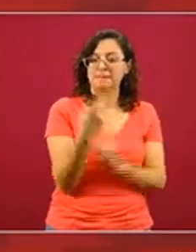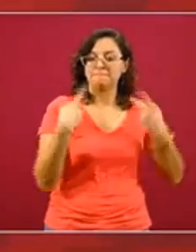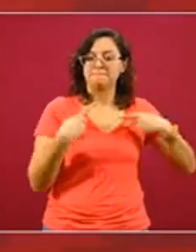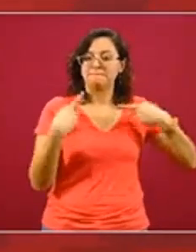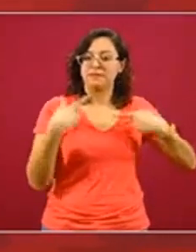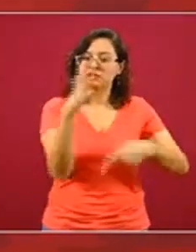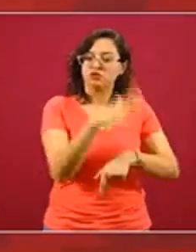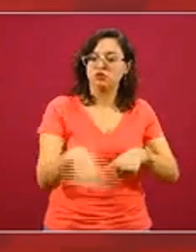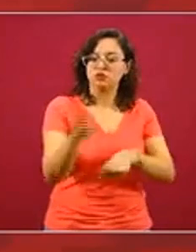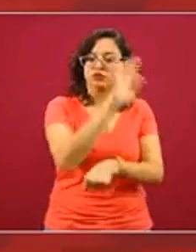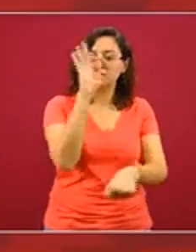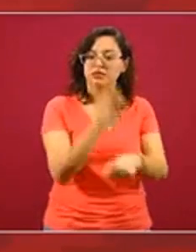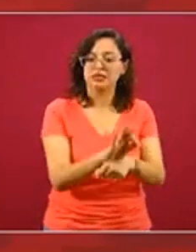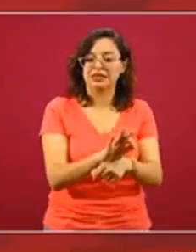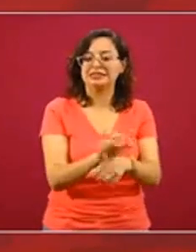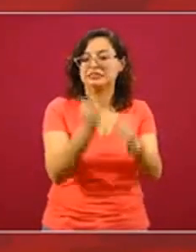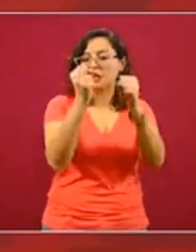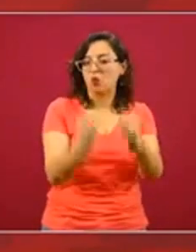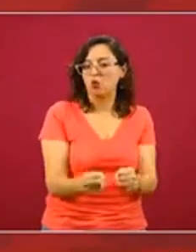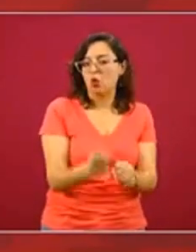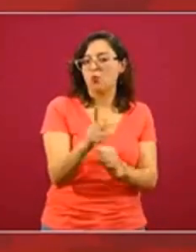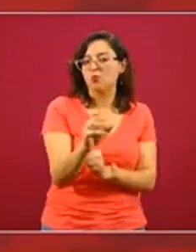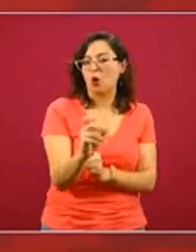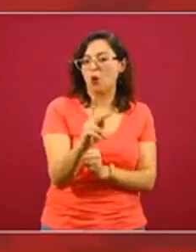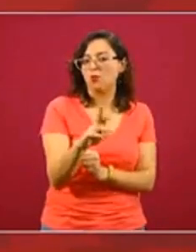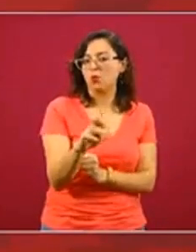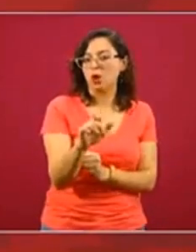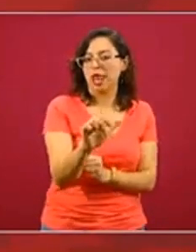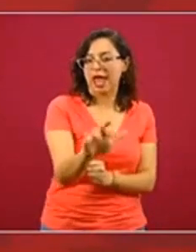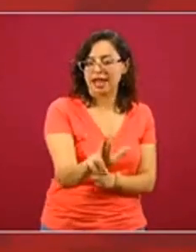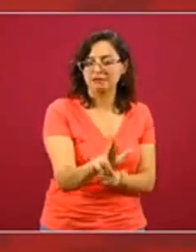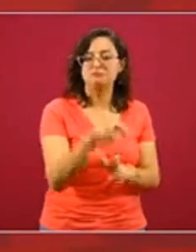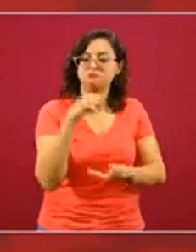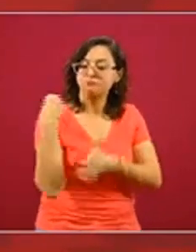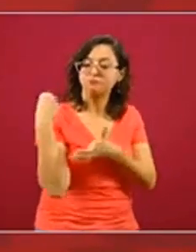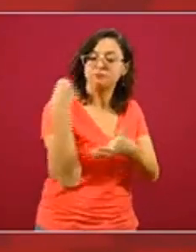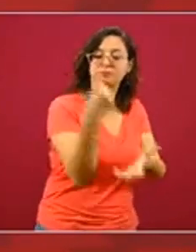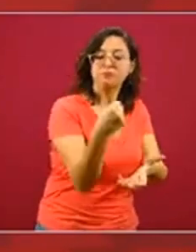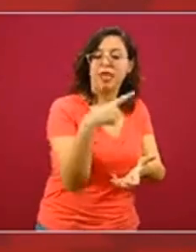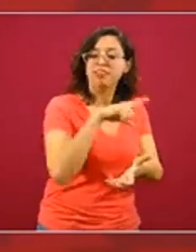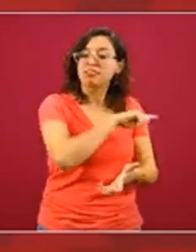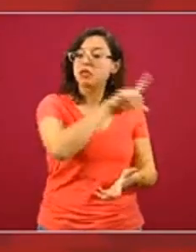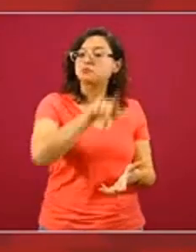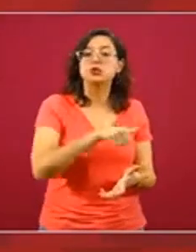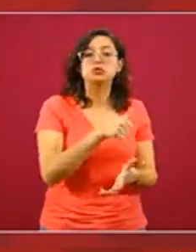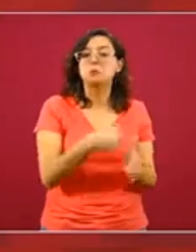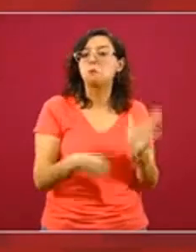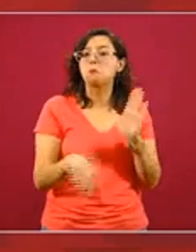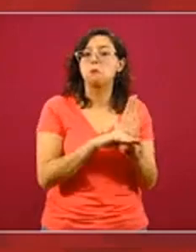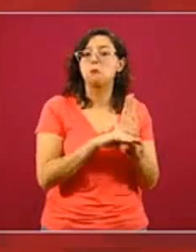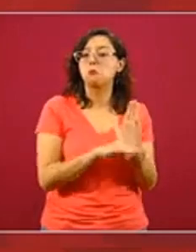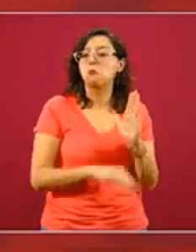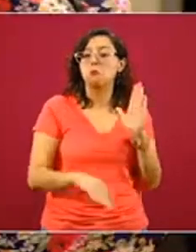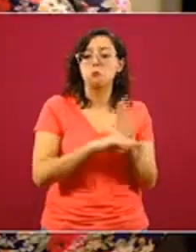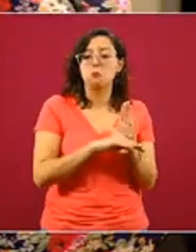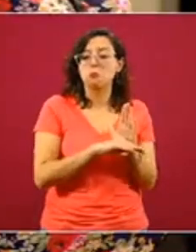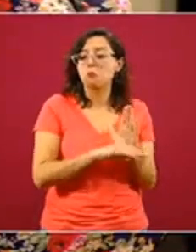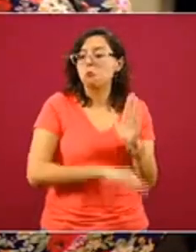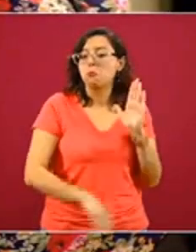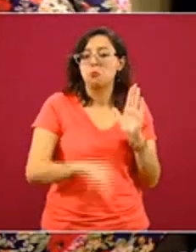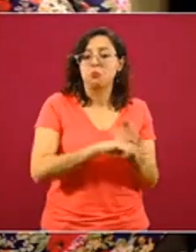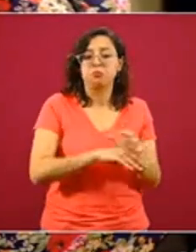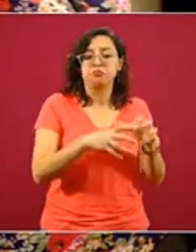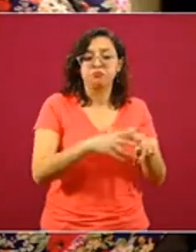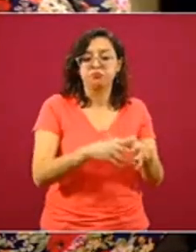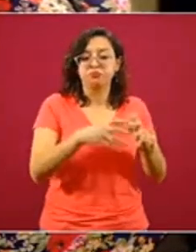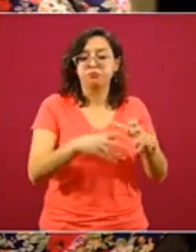salud, conocido como Seguro Popular. Posteriormente se estancó y ya en términos reales no fue creciendo. De hecho, en el sexenio pasado,